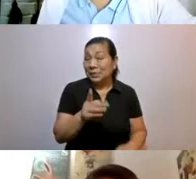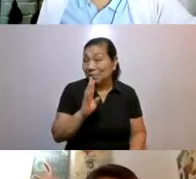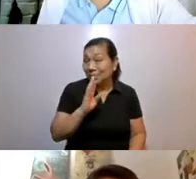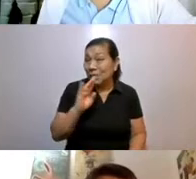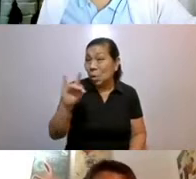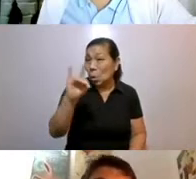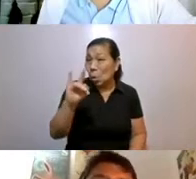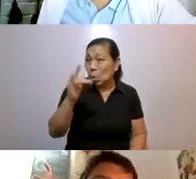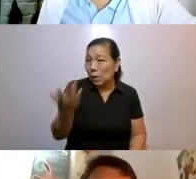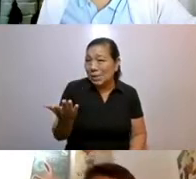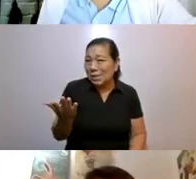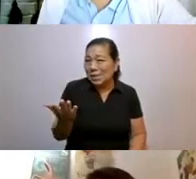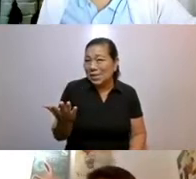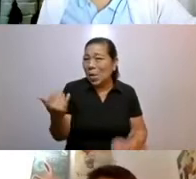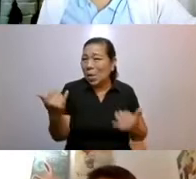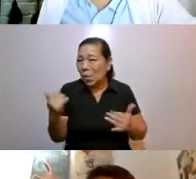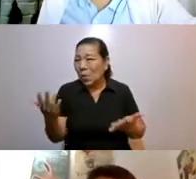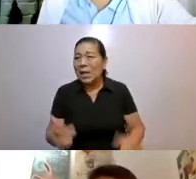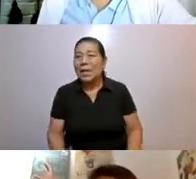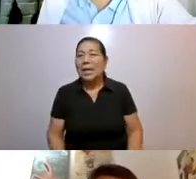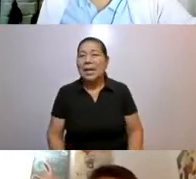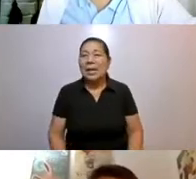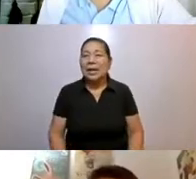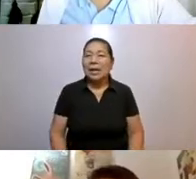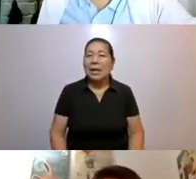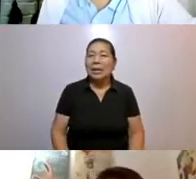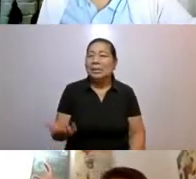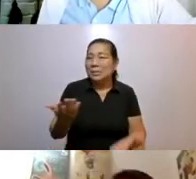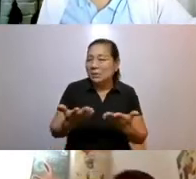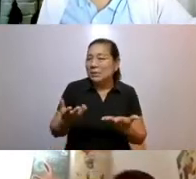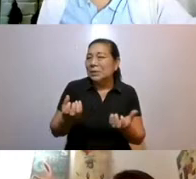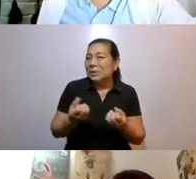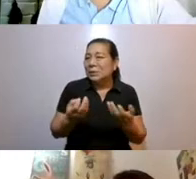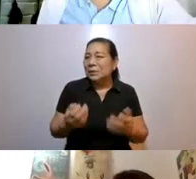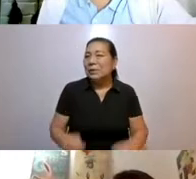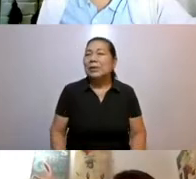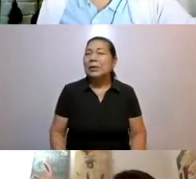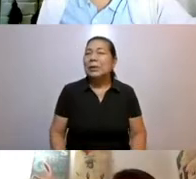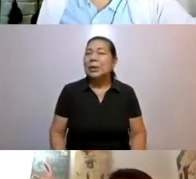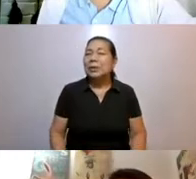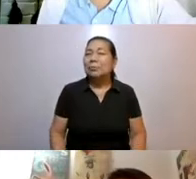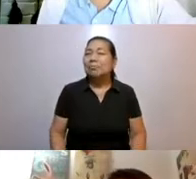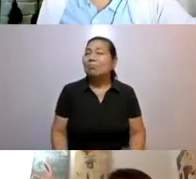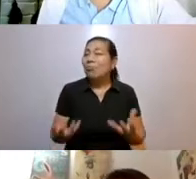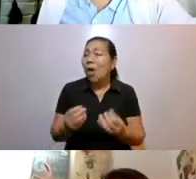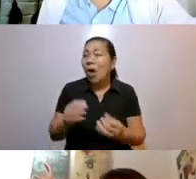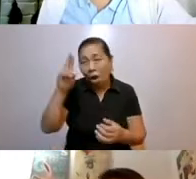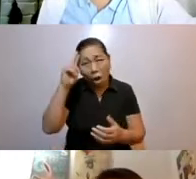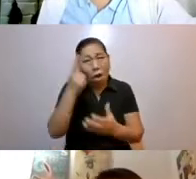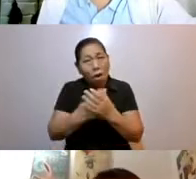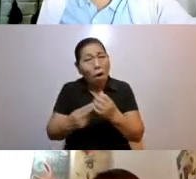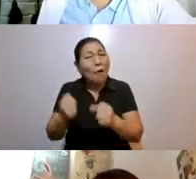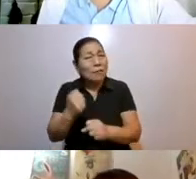uso recreativo de los inhibidores de 5-fosfodiesterasa. Es que la poca confianza